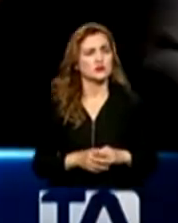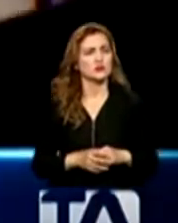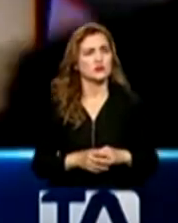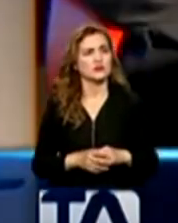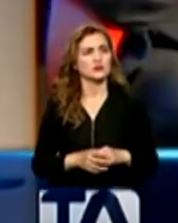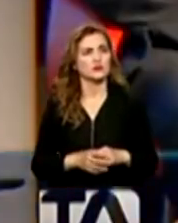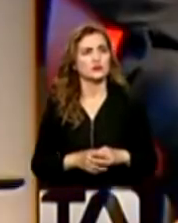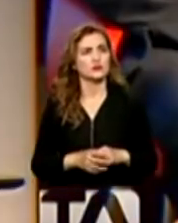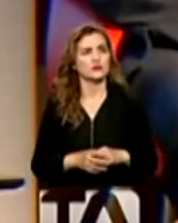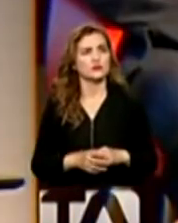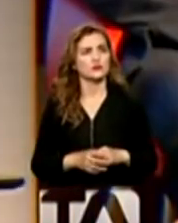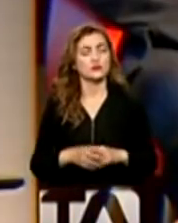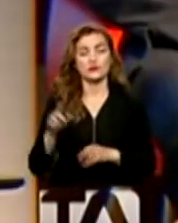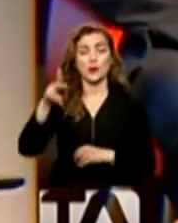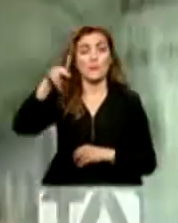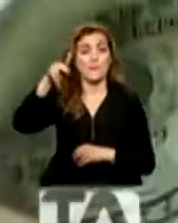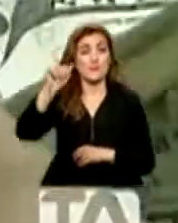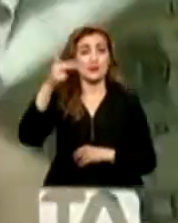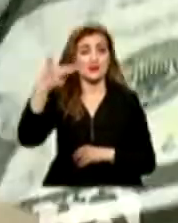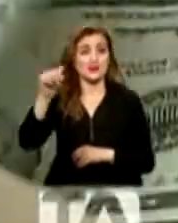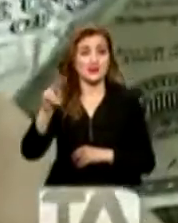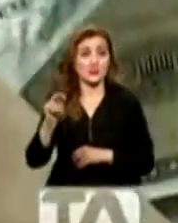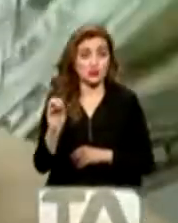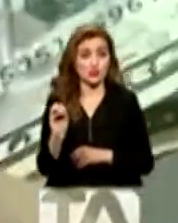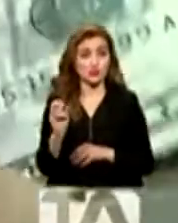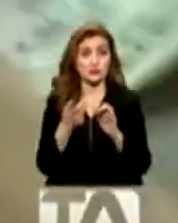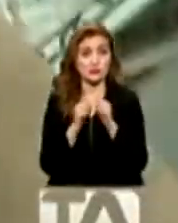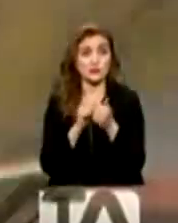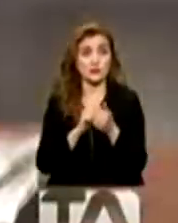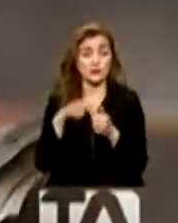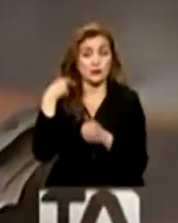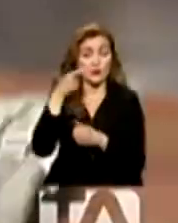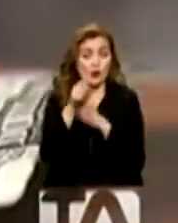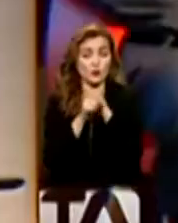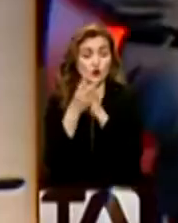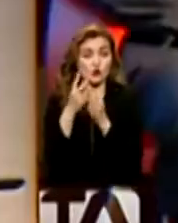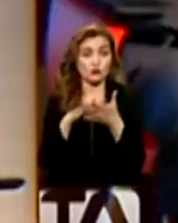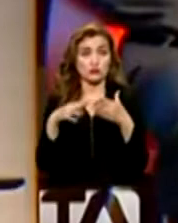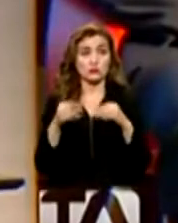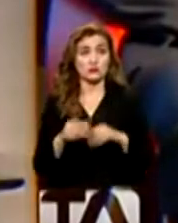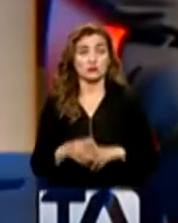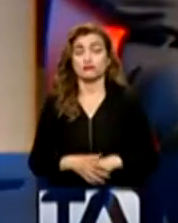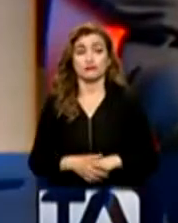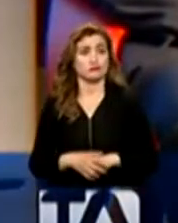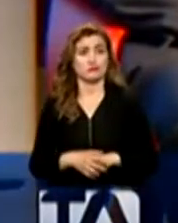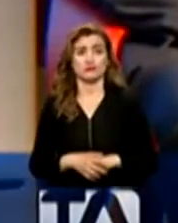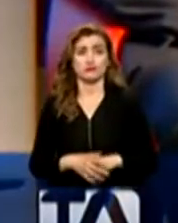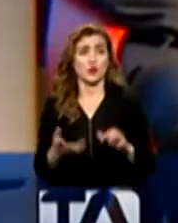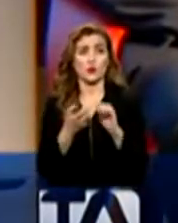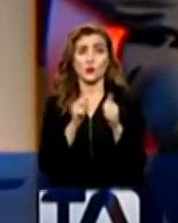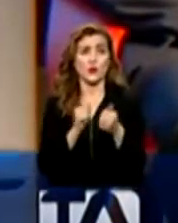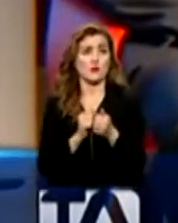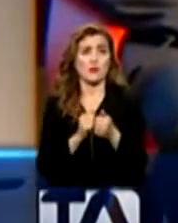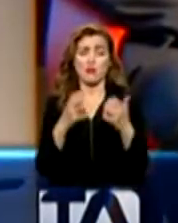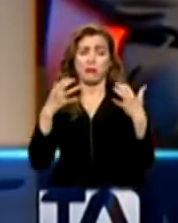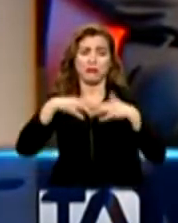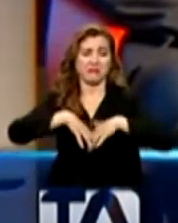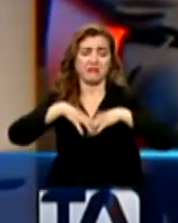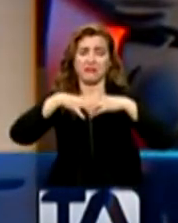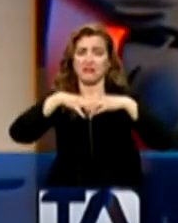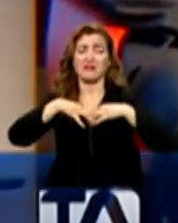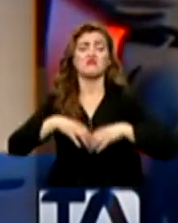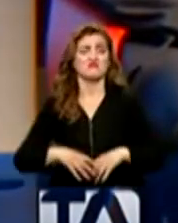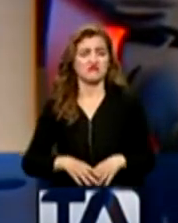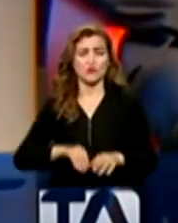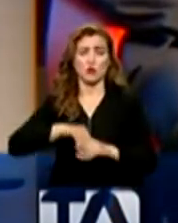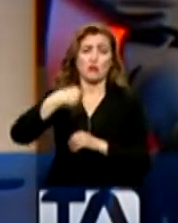A criterio de Abelardo Bachano, no habría soluciones, al menos en los próximos 2 años. Es una crisis fiscal, es una crisis